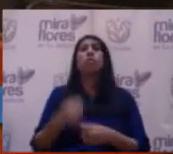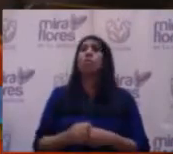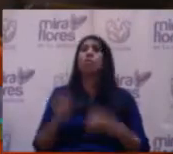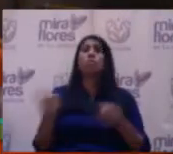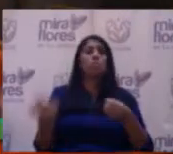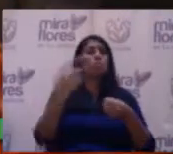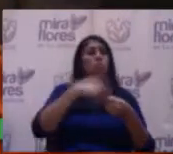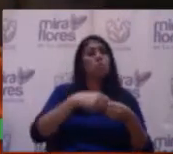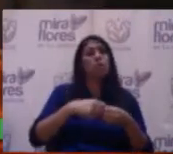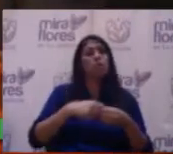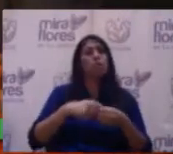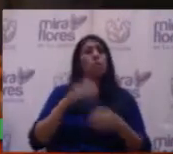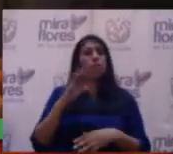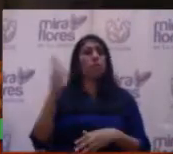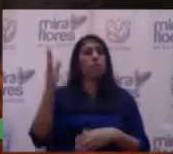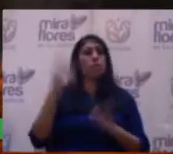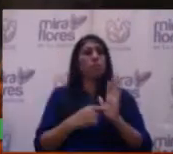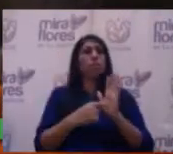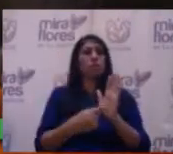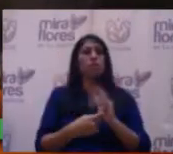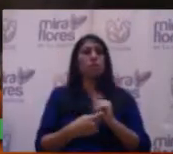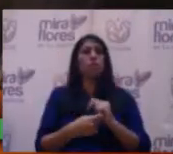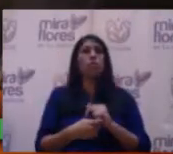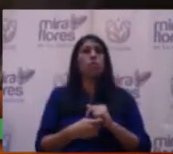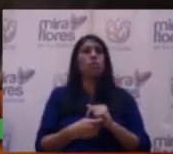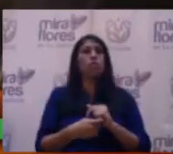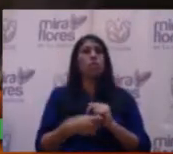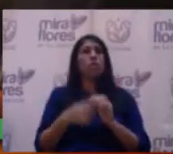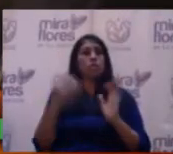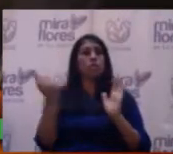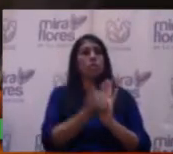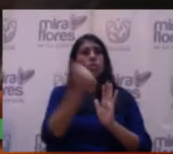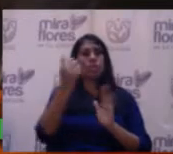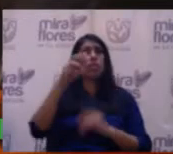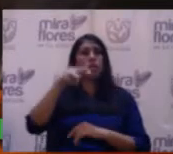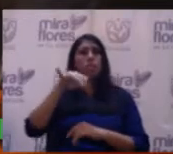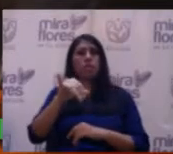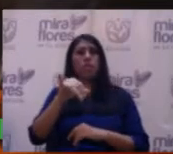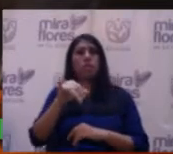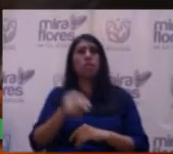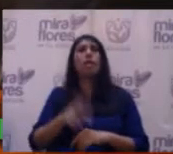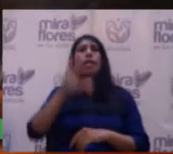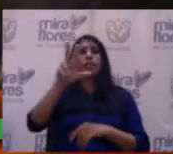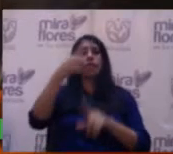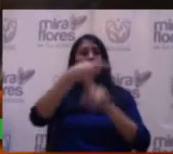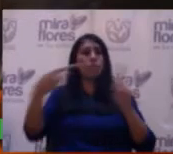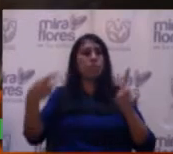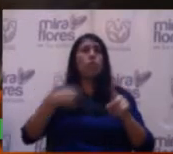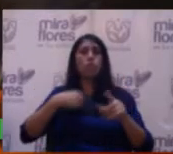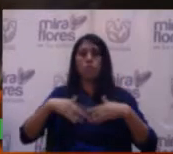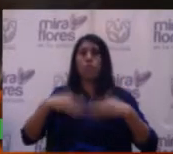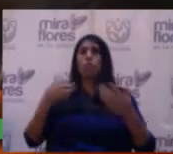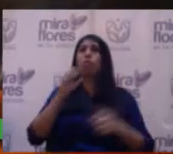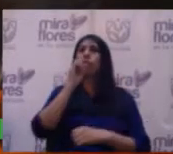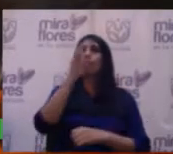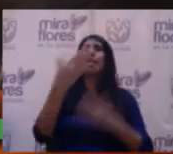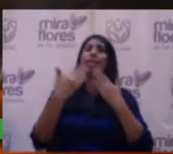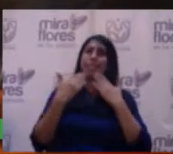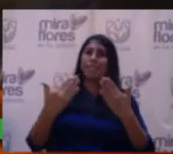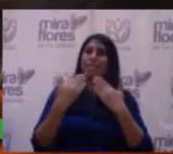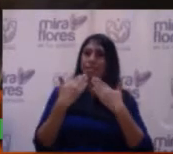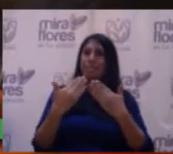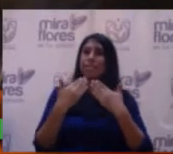Asuntos Jurídicos, del cual se realizó dicha aprobación el día miércoles a las 3:30, puedo decir favorablemente el agradecimiento